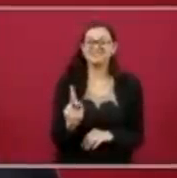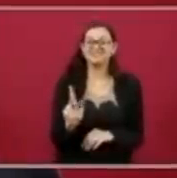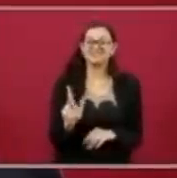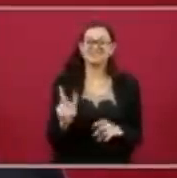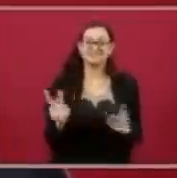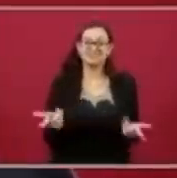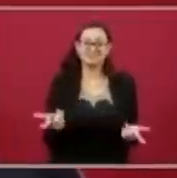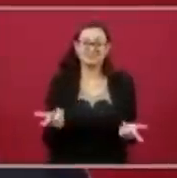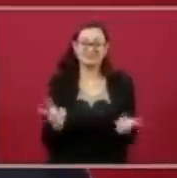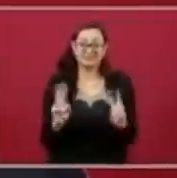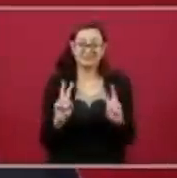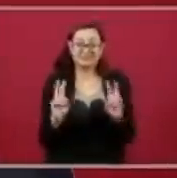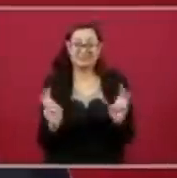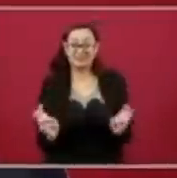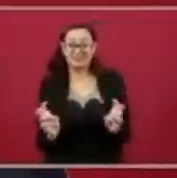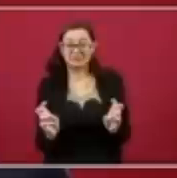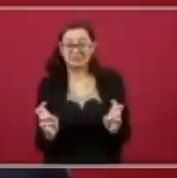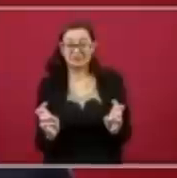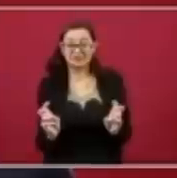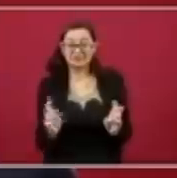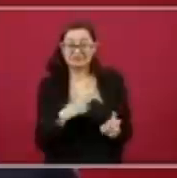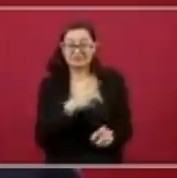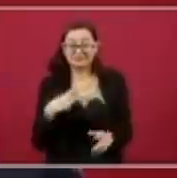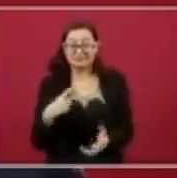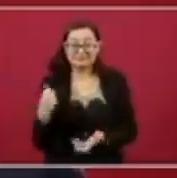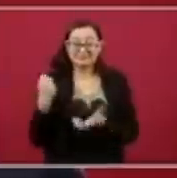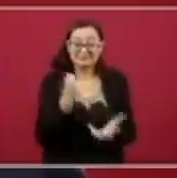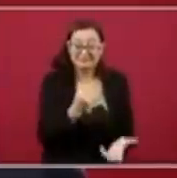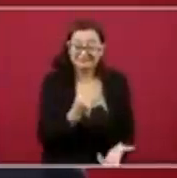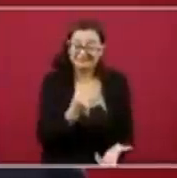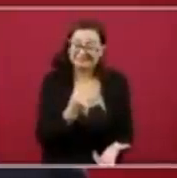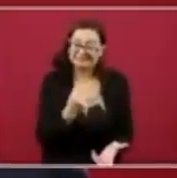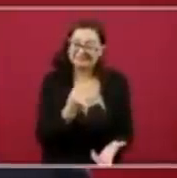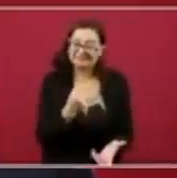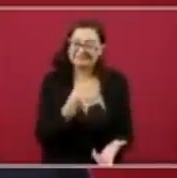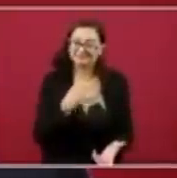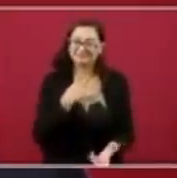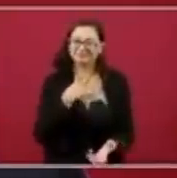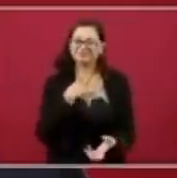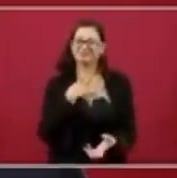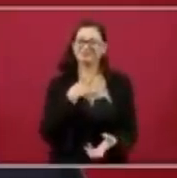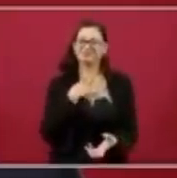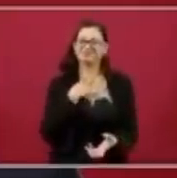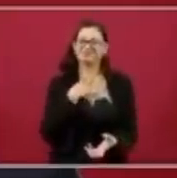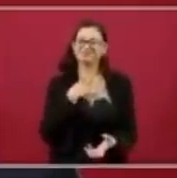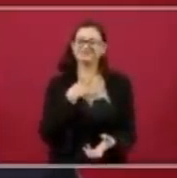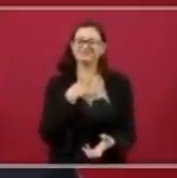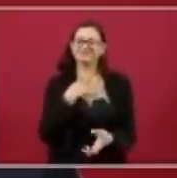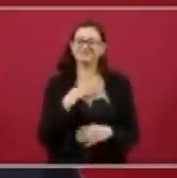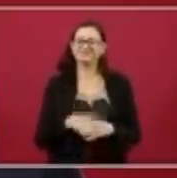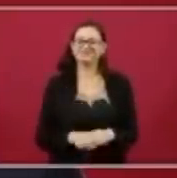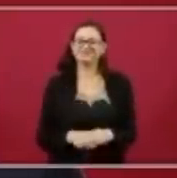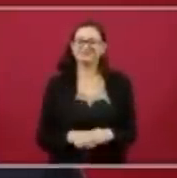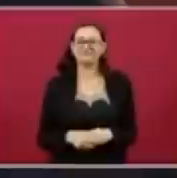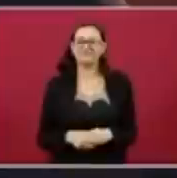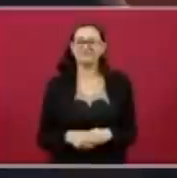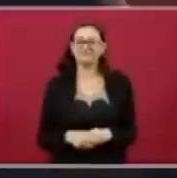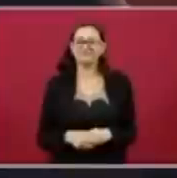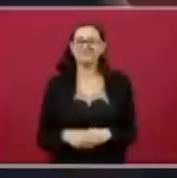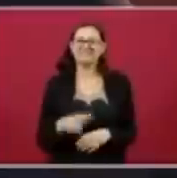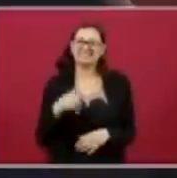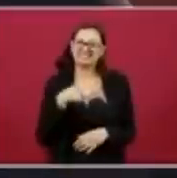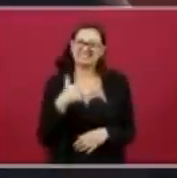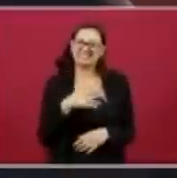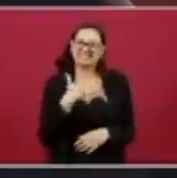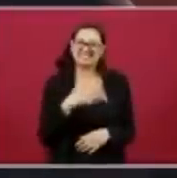si tenemos que aportar. Yo soy pues un poco